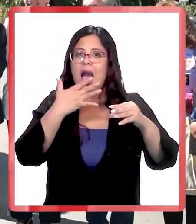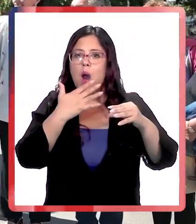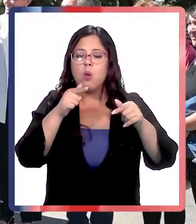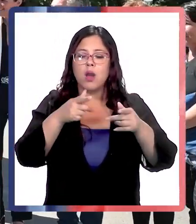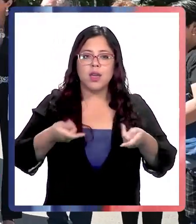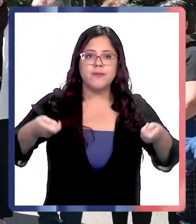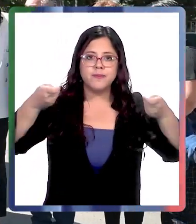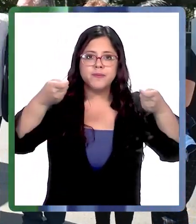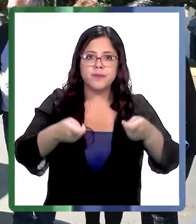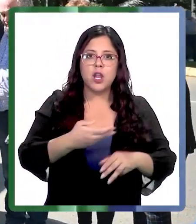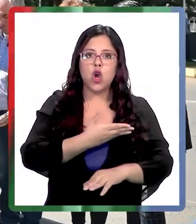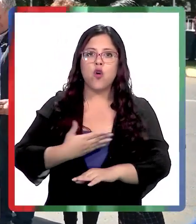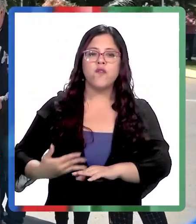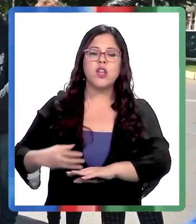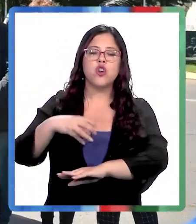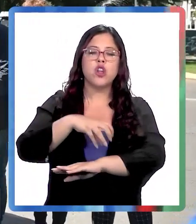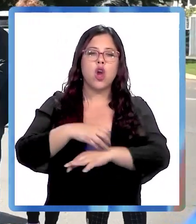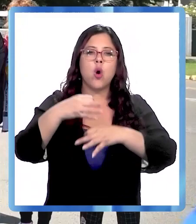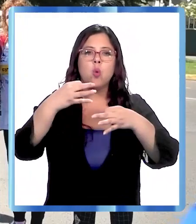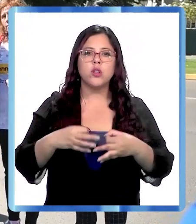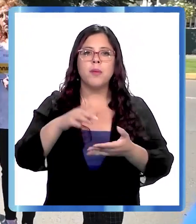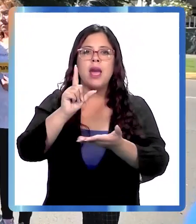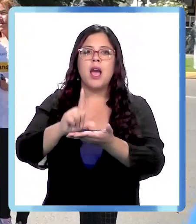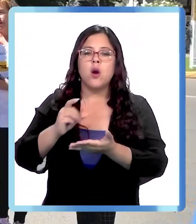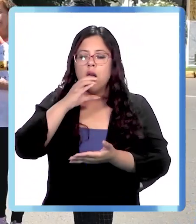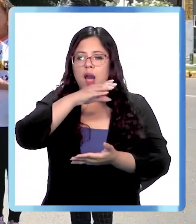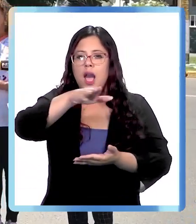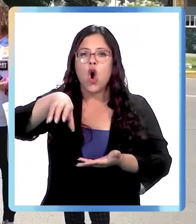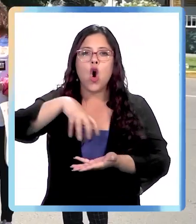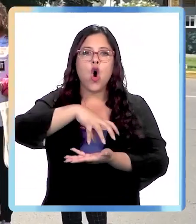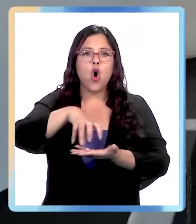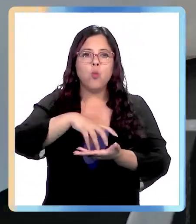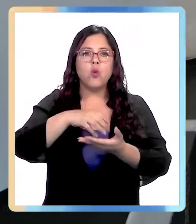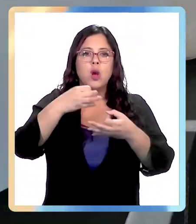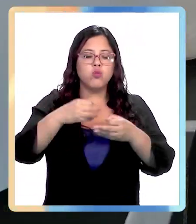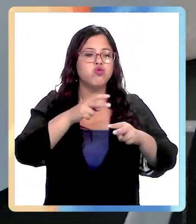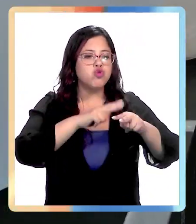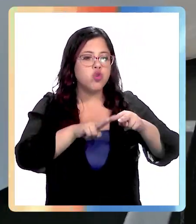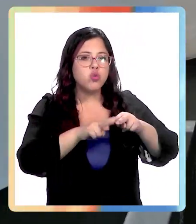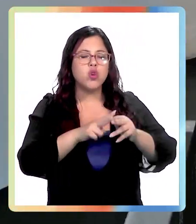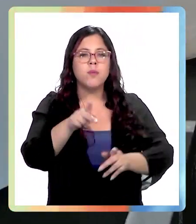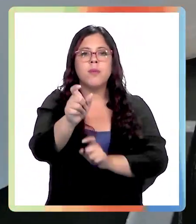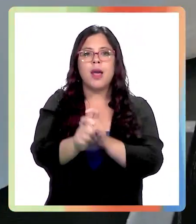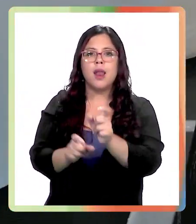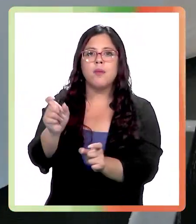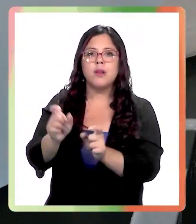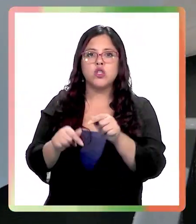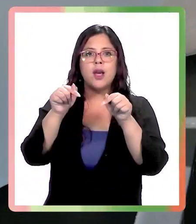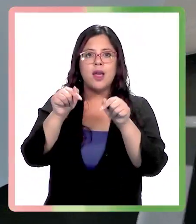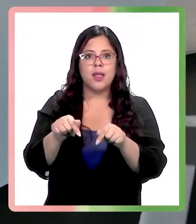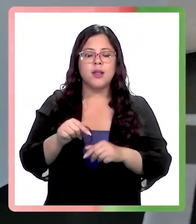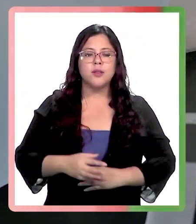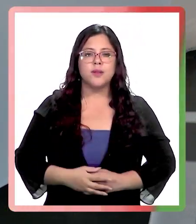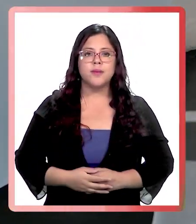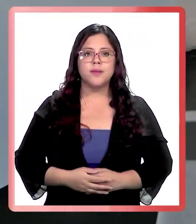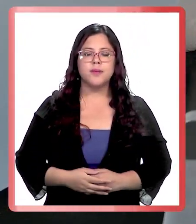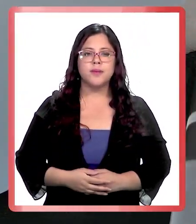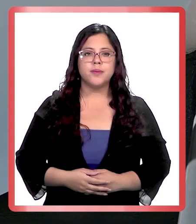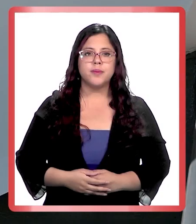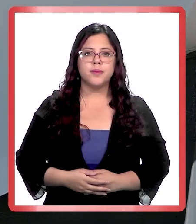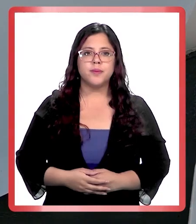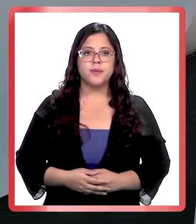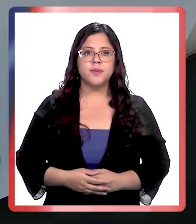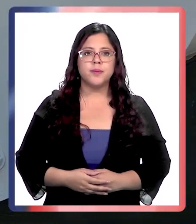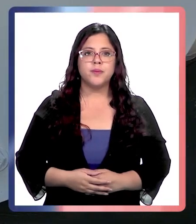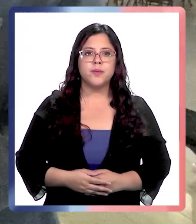gobierno regional que operarán en los sectores rurales de la comuna entregando soluciones para los habitantes de este lugar. El año pasado, en